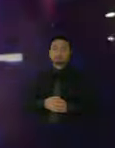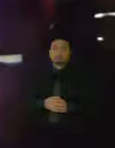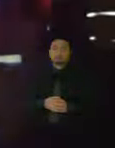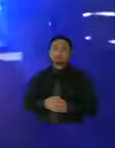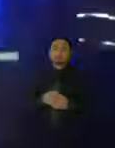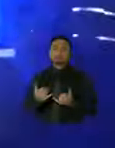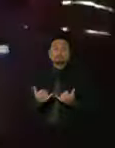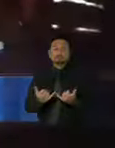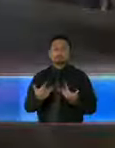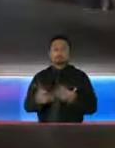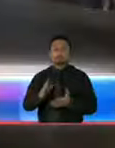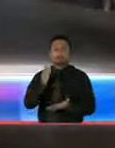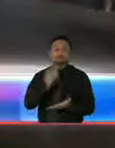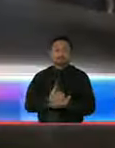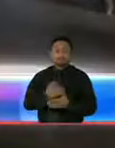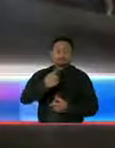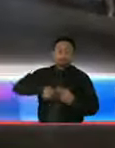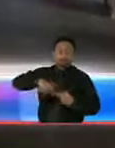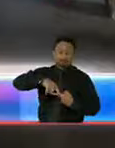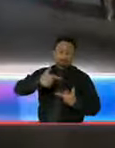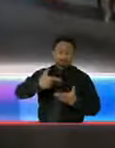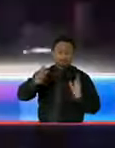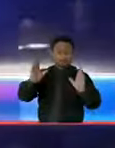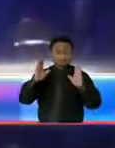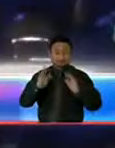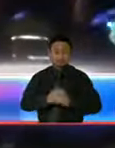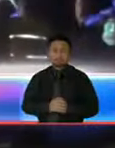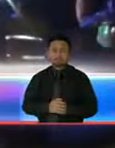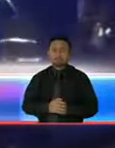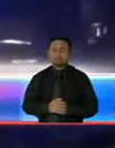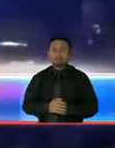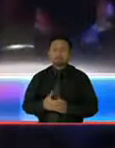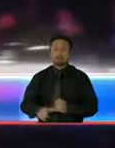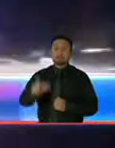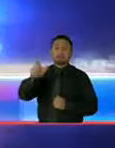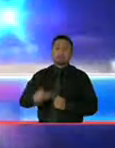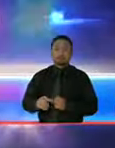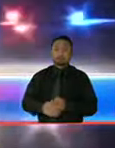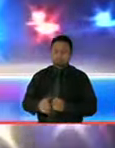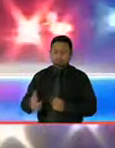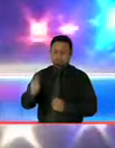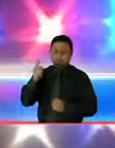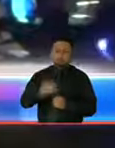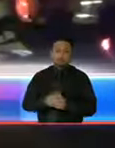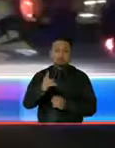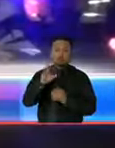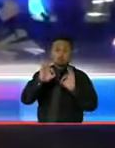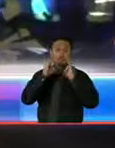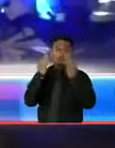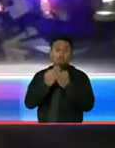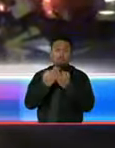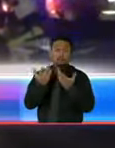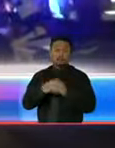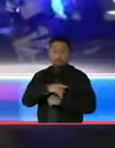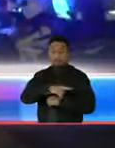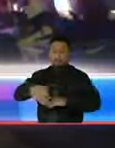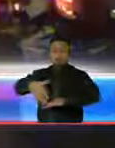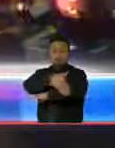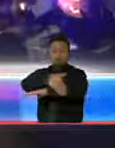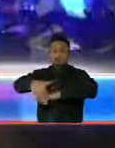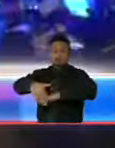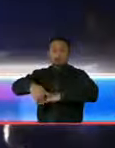Es momento de una pausa y al regresar, mucha atención, sicarios. Acribillan a toda una familia que circulaba por una vía